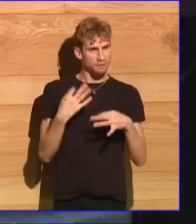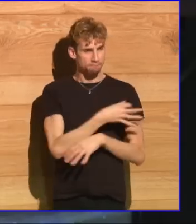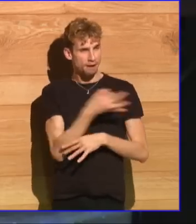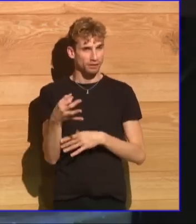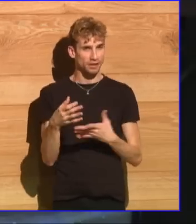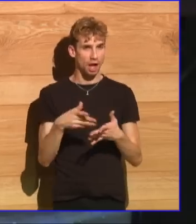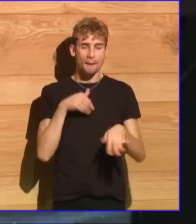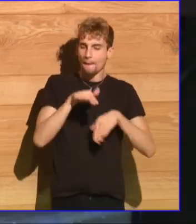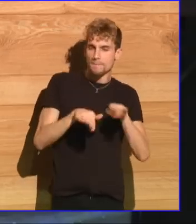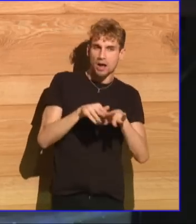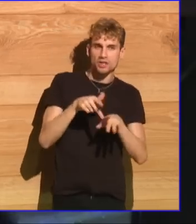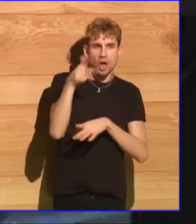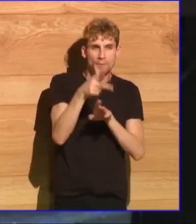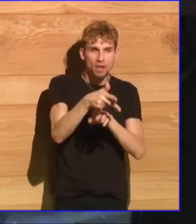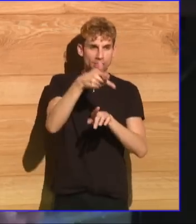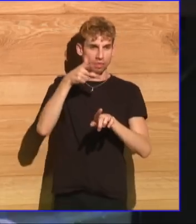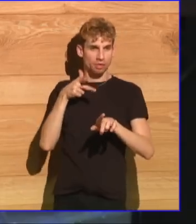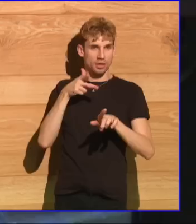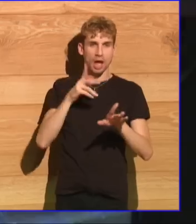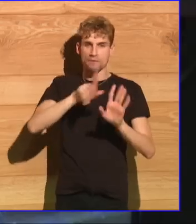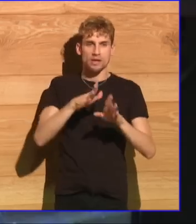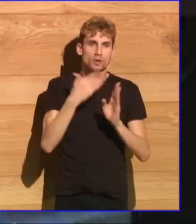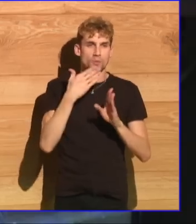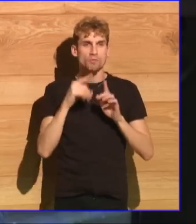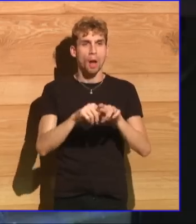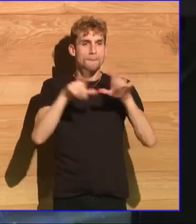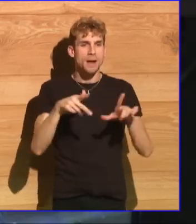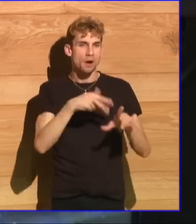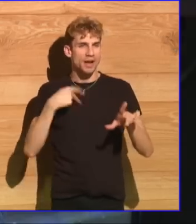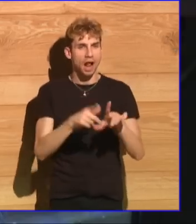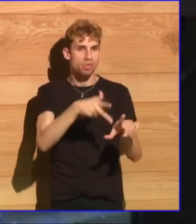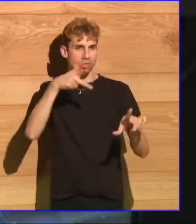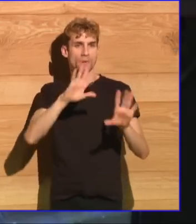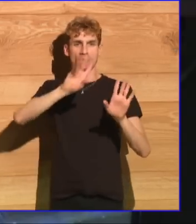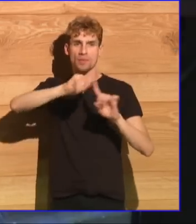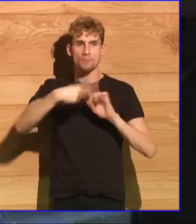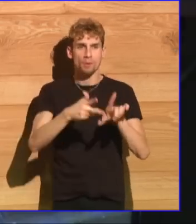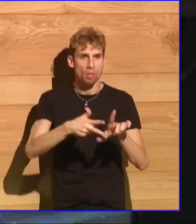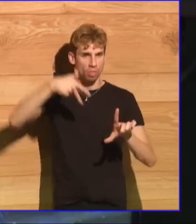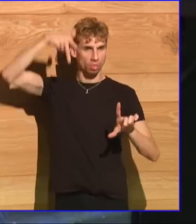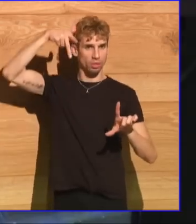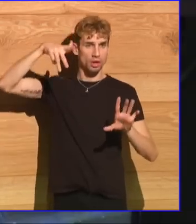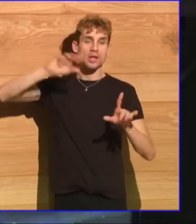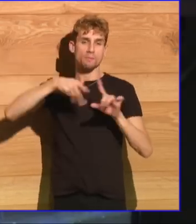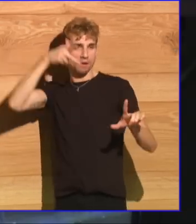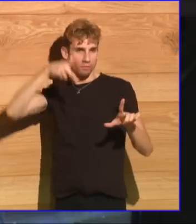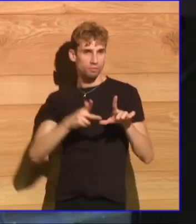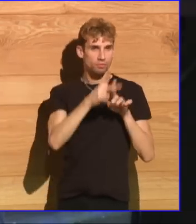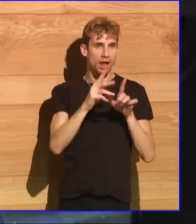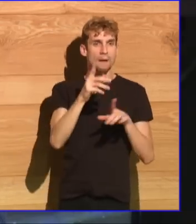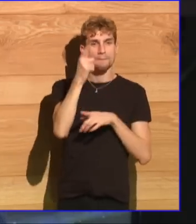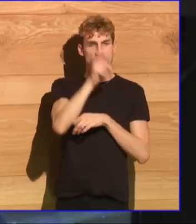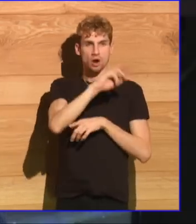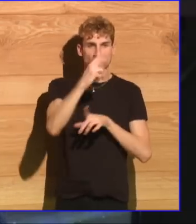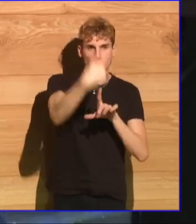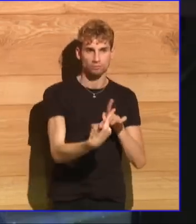pasos, que la cámara se va hacia atrás y eso se convierte en un plano general, pero sube la grúa y acaba en el rostro de alguien. Todo. Hay un momento en